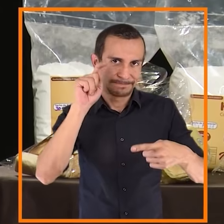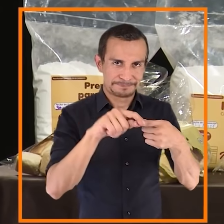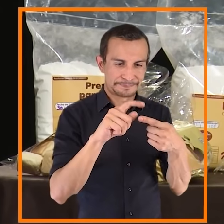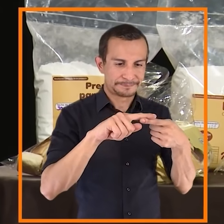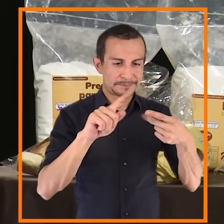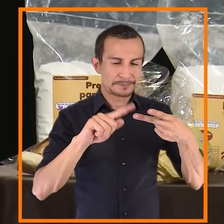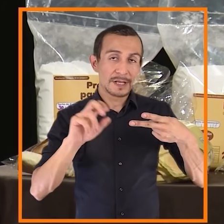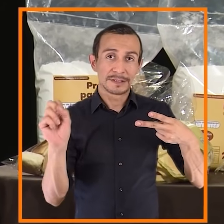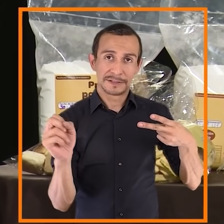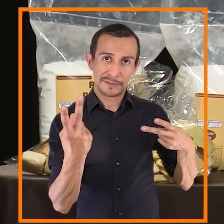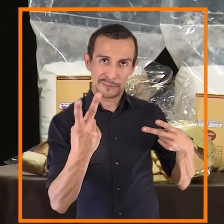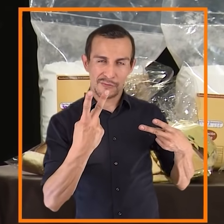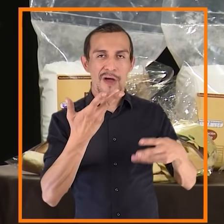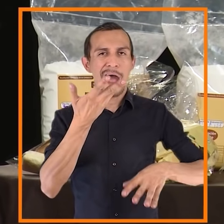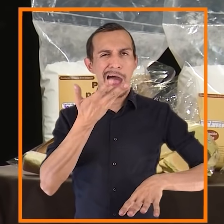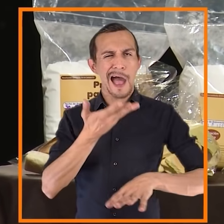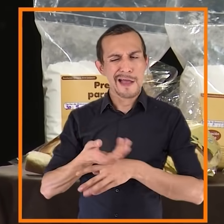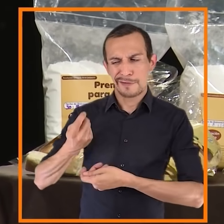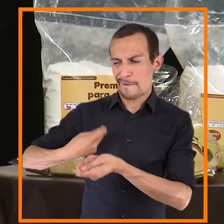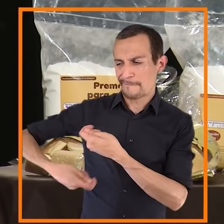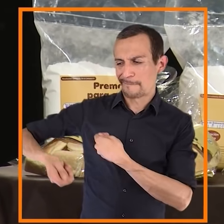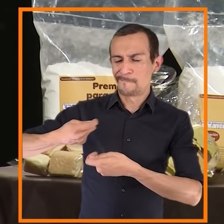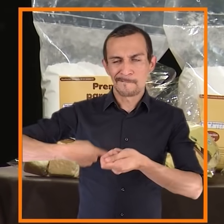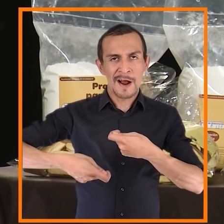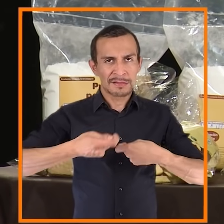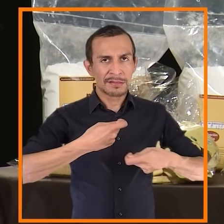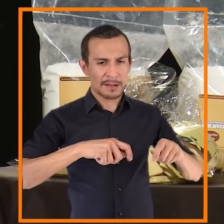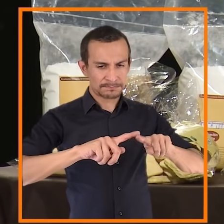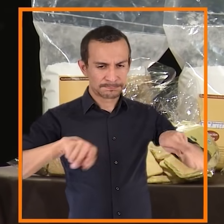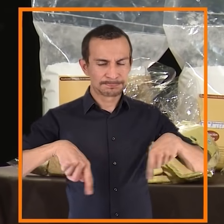Lo otro también es que tienes un mercado que,